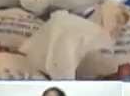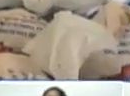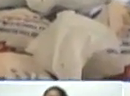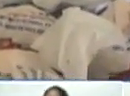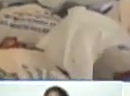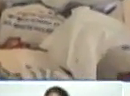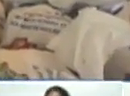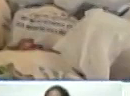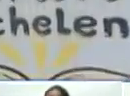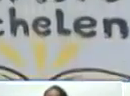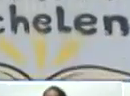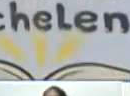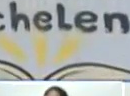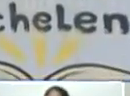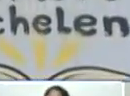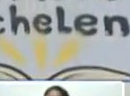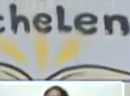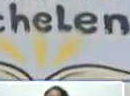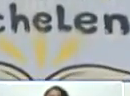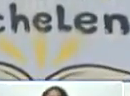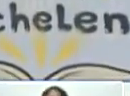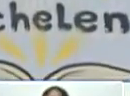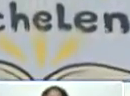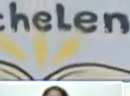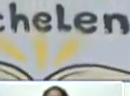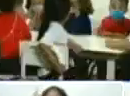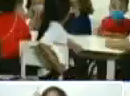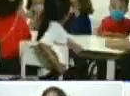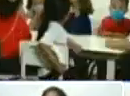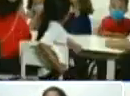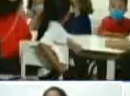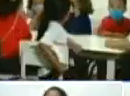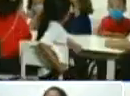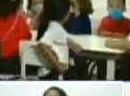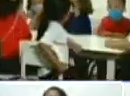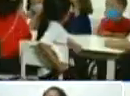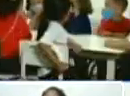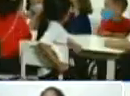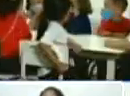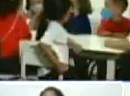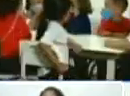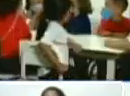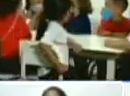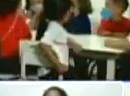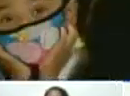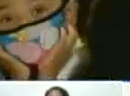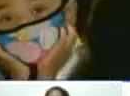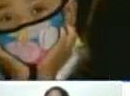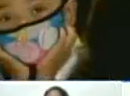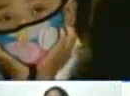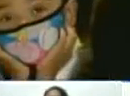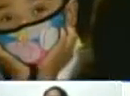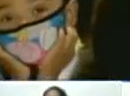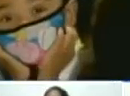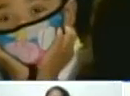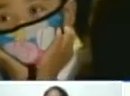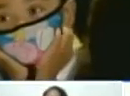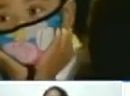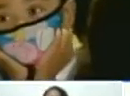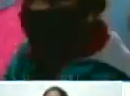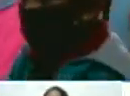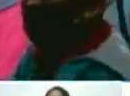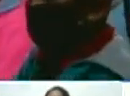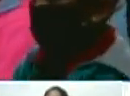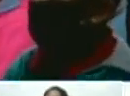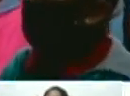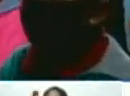humanista, cristiana, bolivariana, chavista y socialista del siglo XXI. Es nuestro camino, el camino